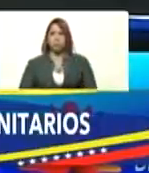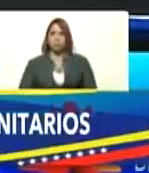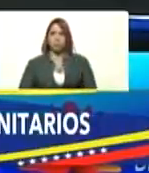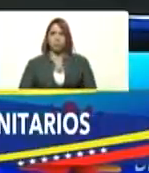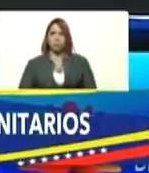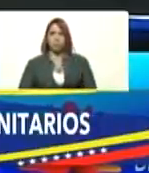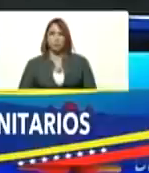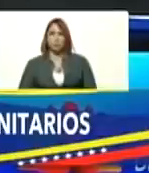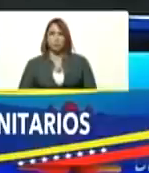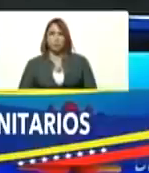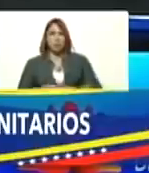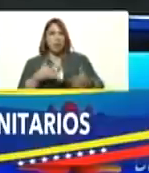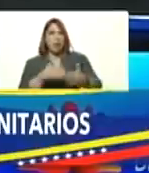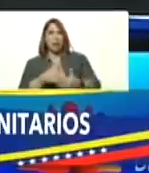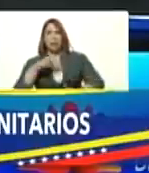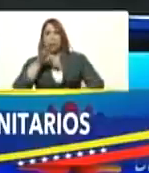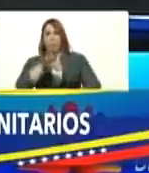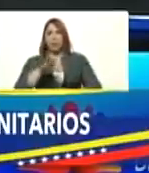La derecha antipatria.